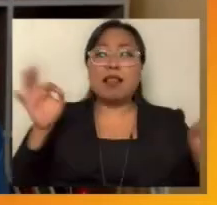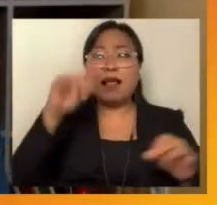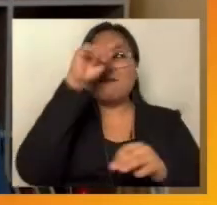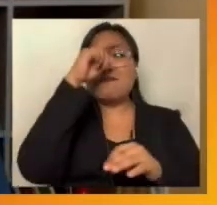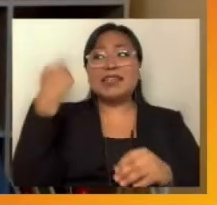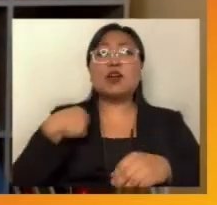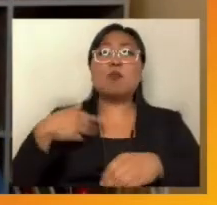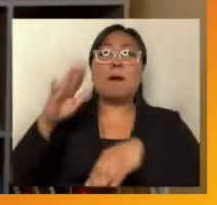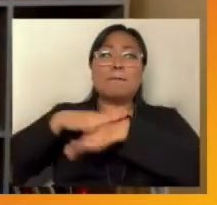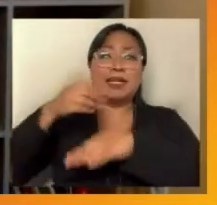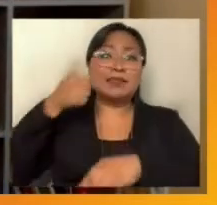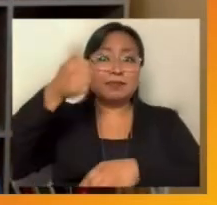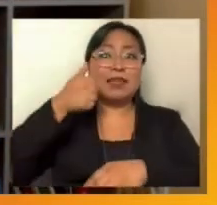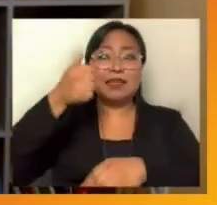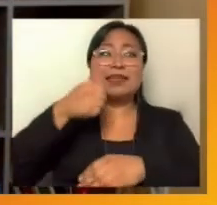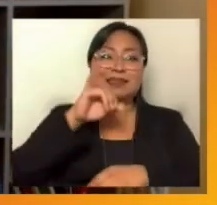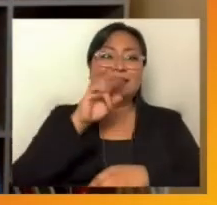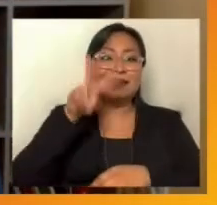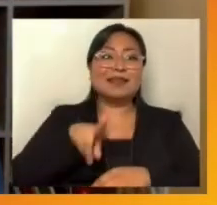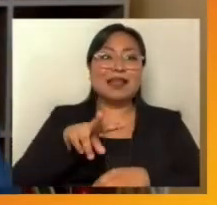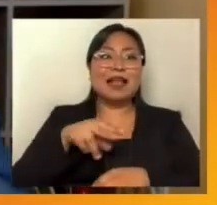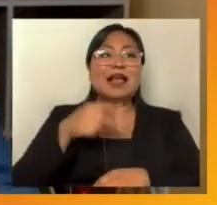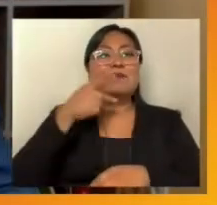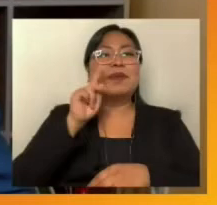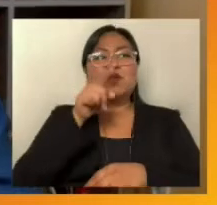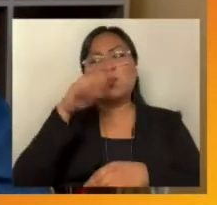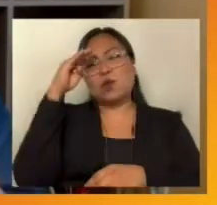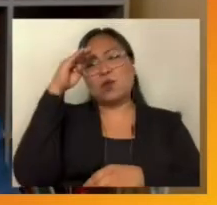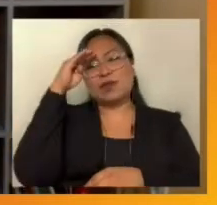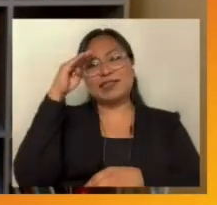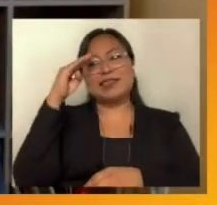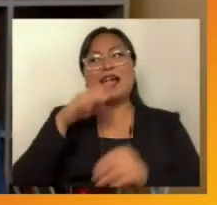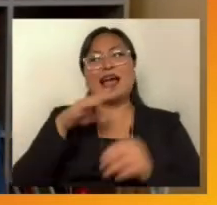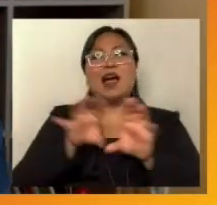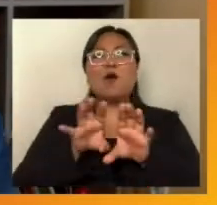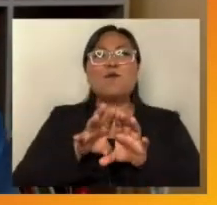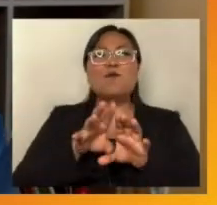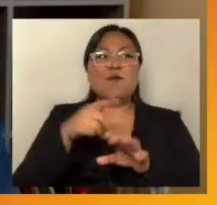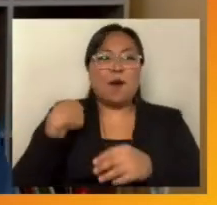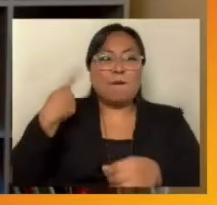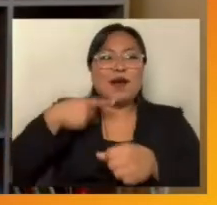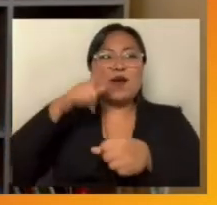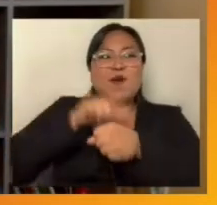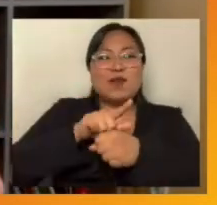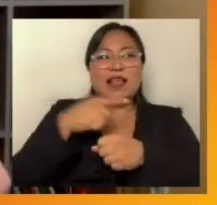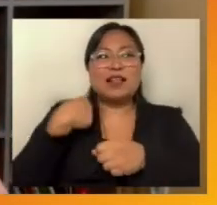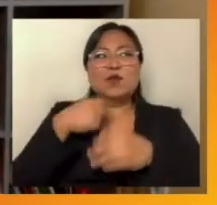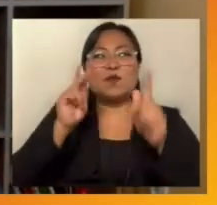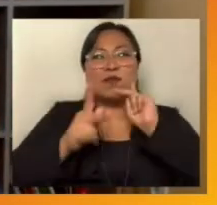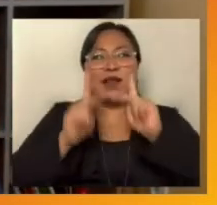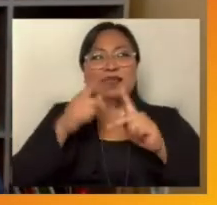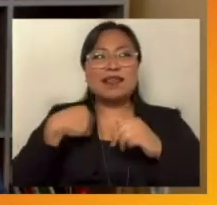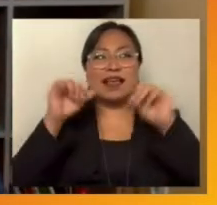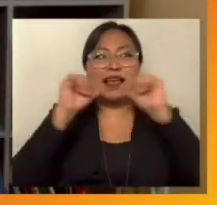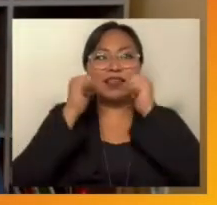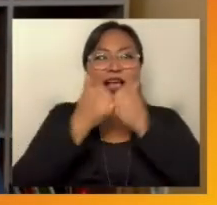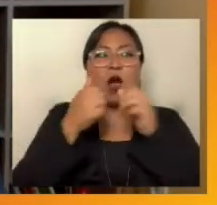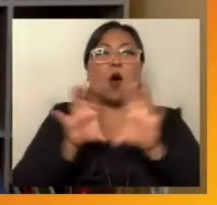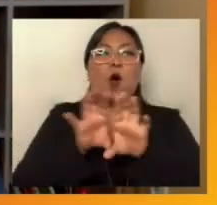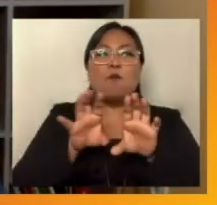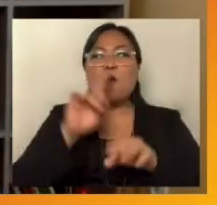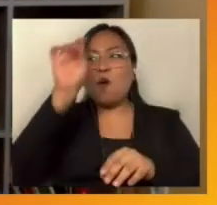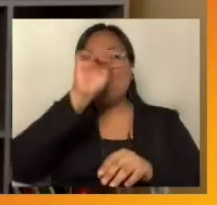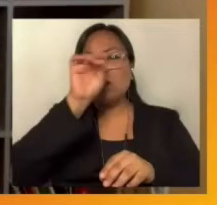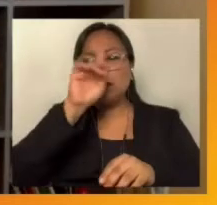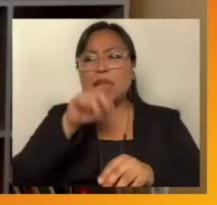piénsalo fríamente, si estás publicando en redes sociales como persona hablando de tu ONG, ¿cuántas personas que han dado a recomendar y